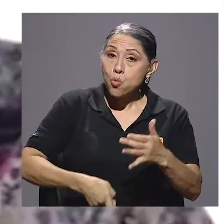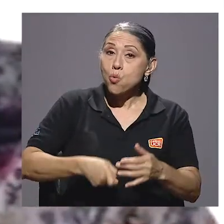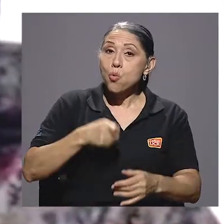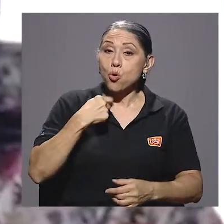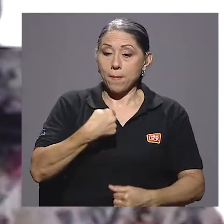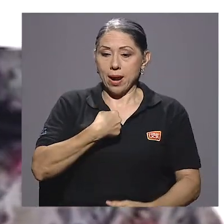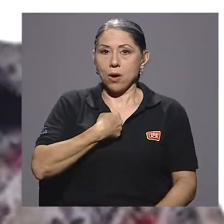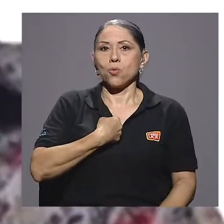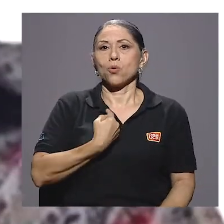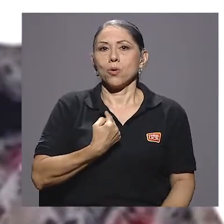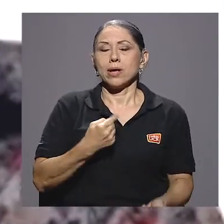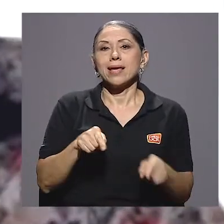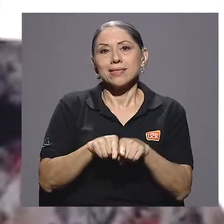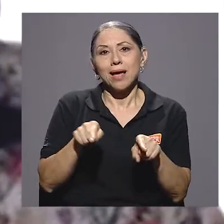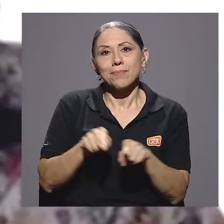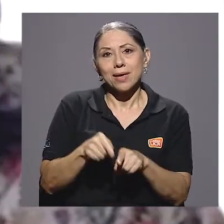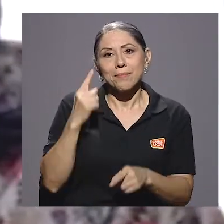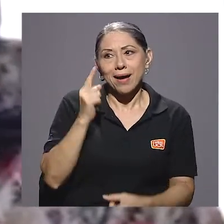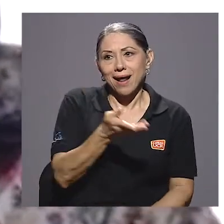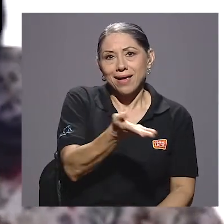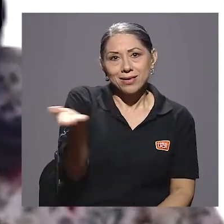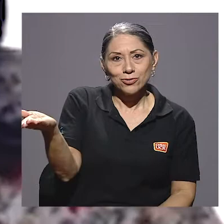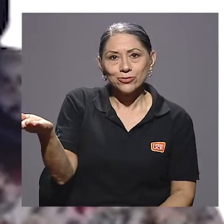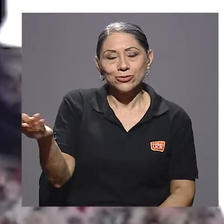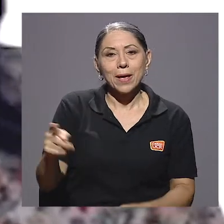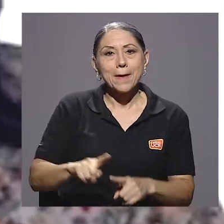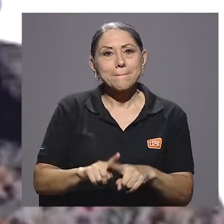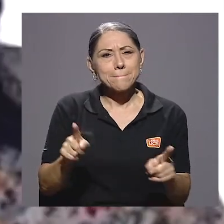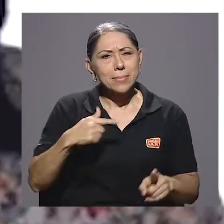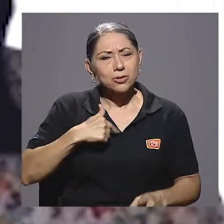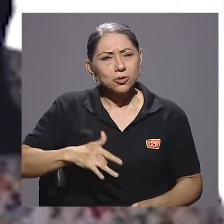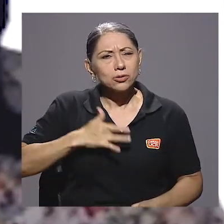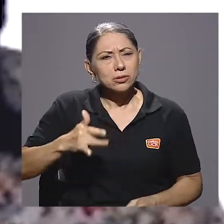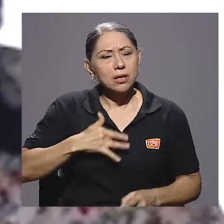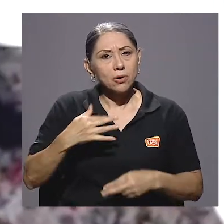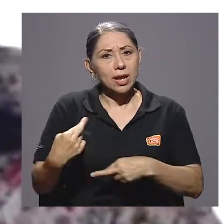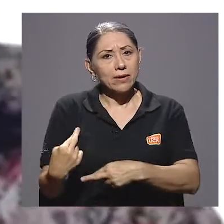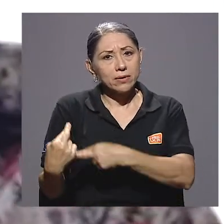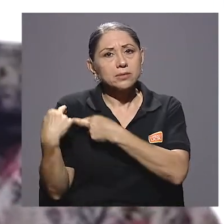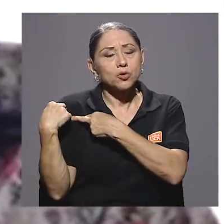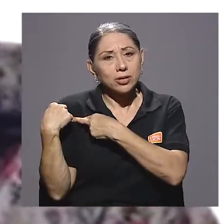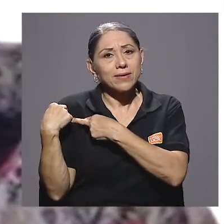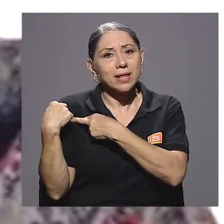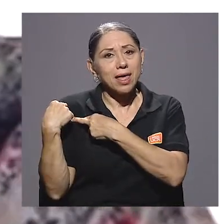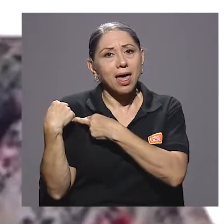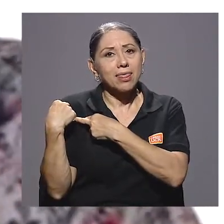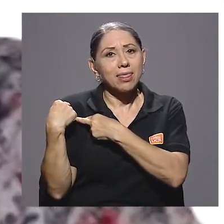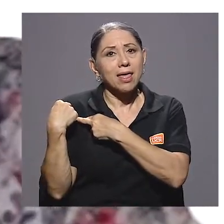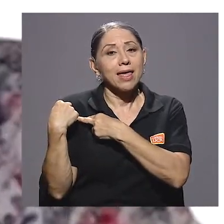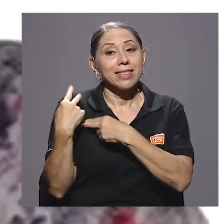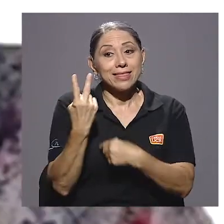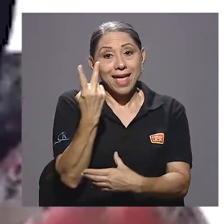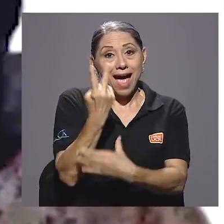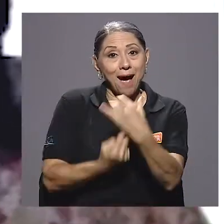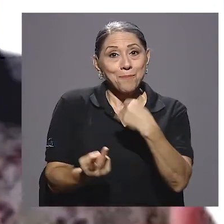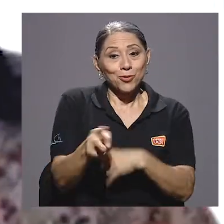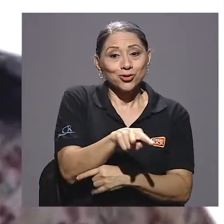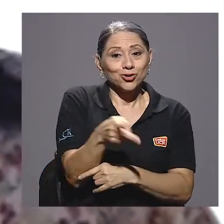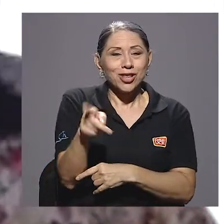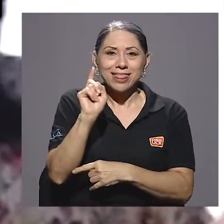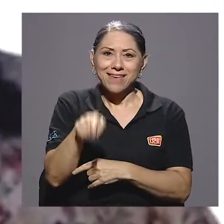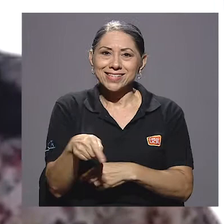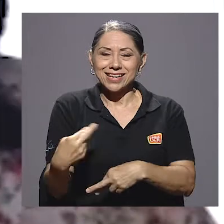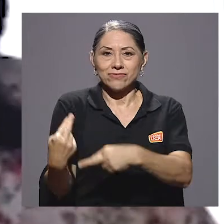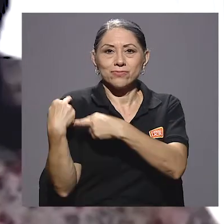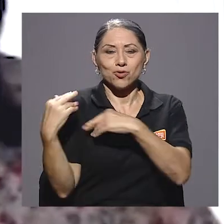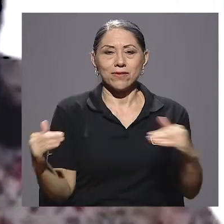para uno y también para ellos, pero sí siento que la responsabilidad de ambos bandos tiene que